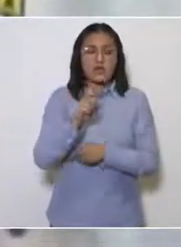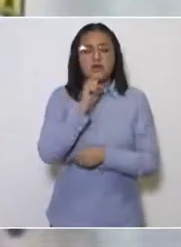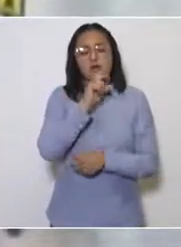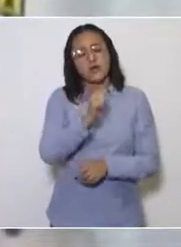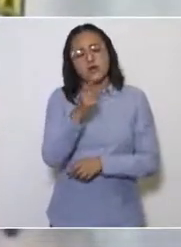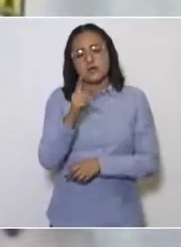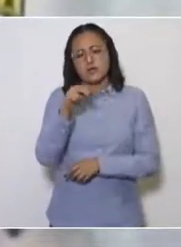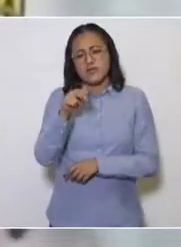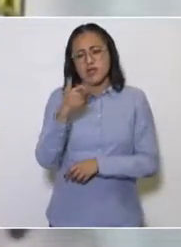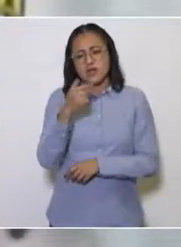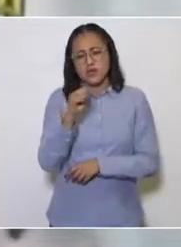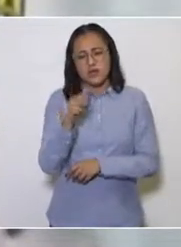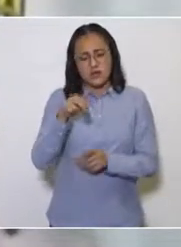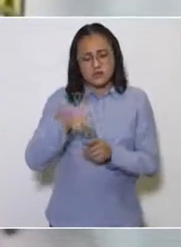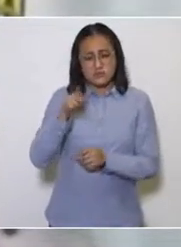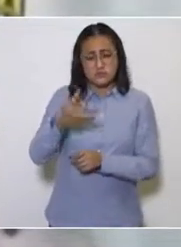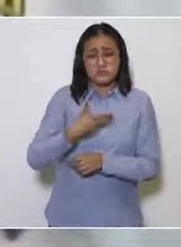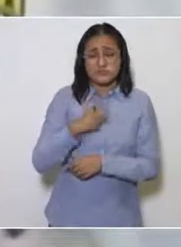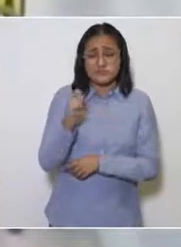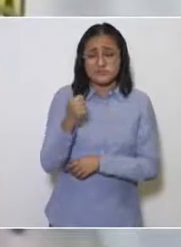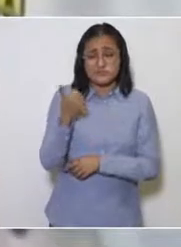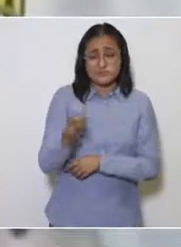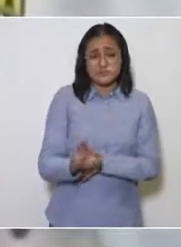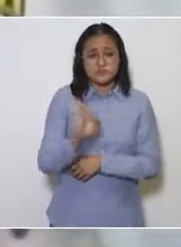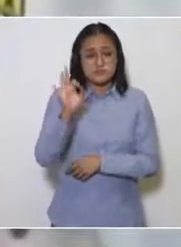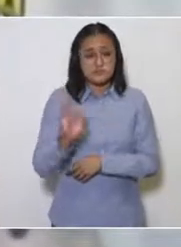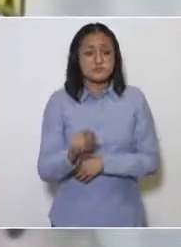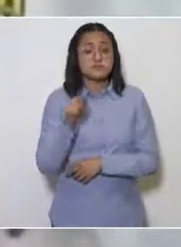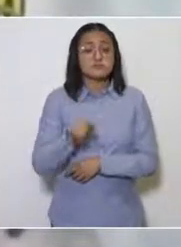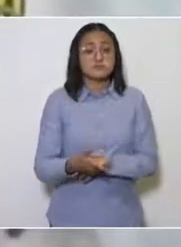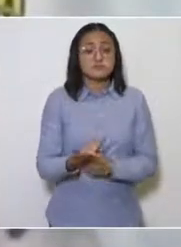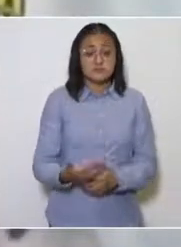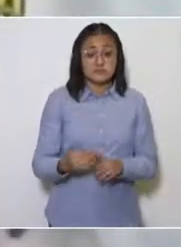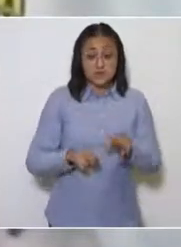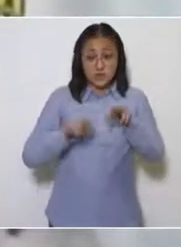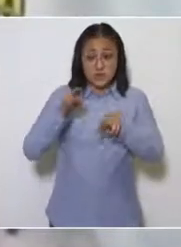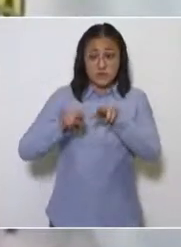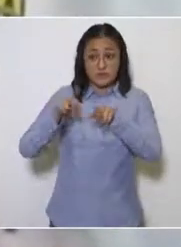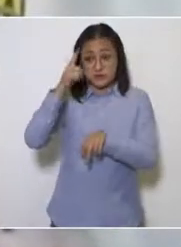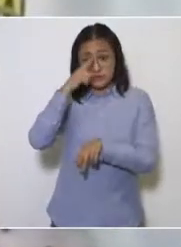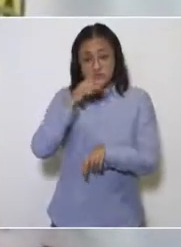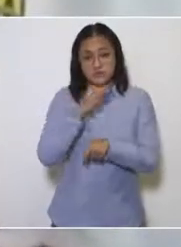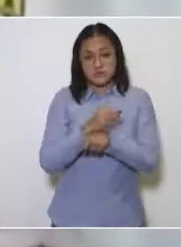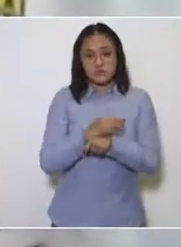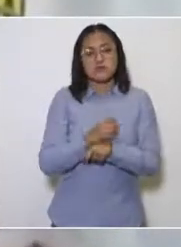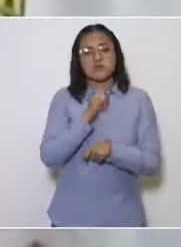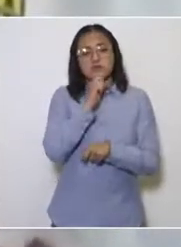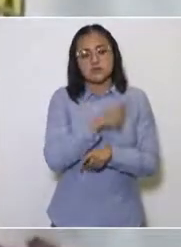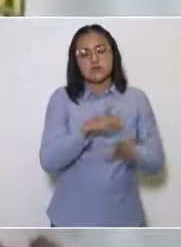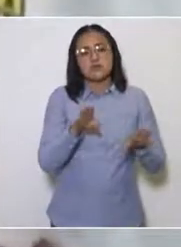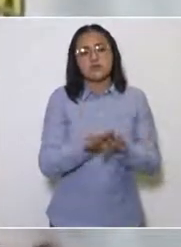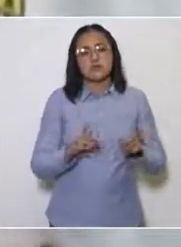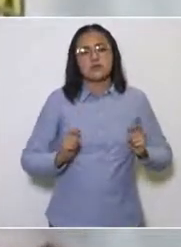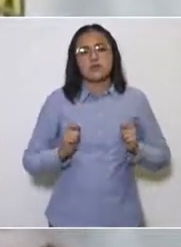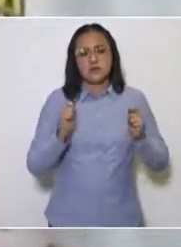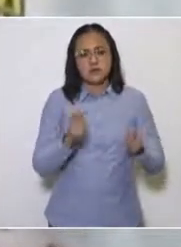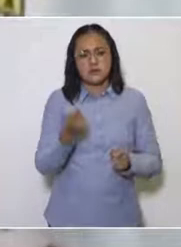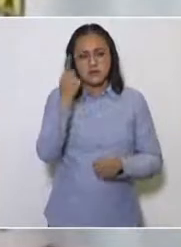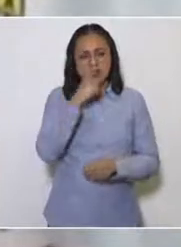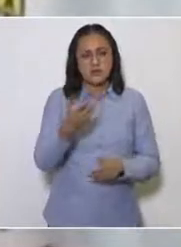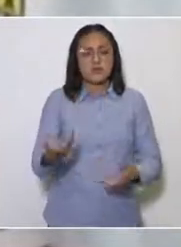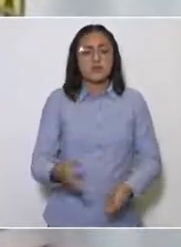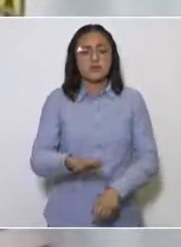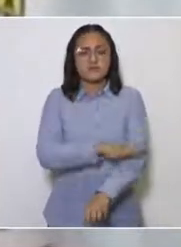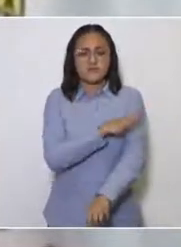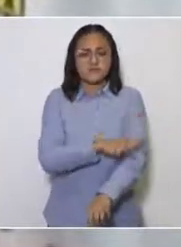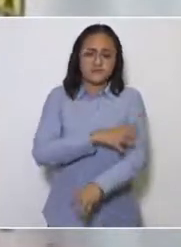en Huauchinango, tiene el 26% de su volumen de almacenamiento actual, también destinada para la producción de